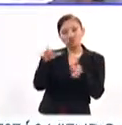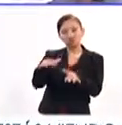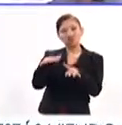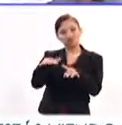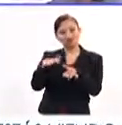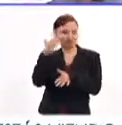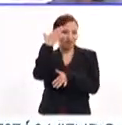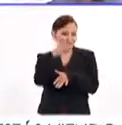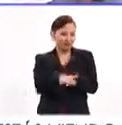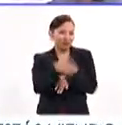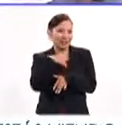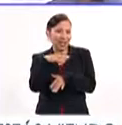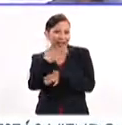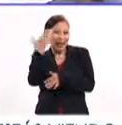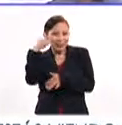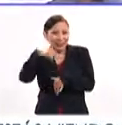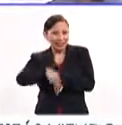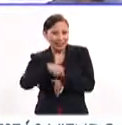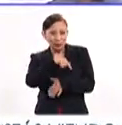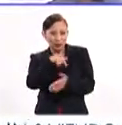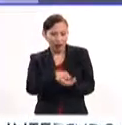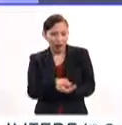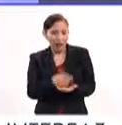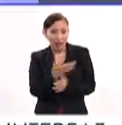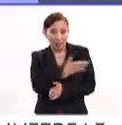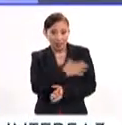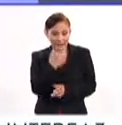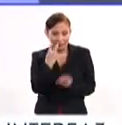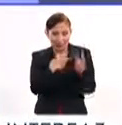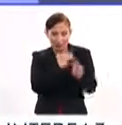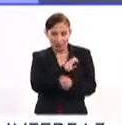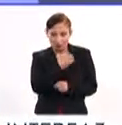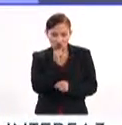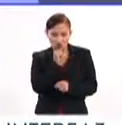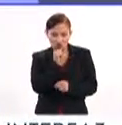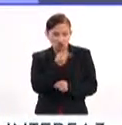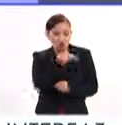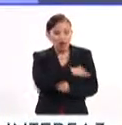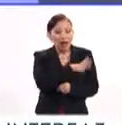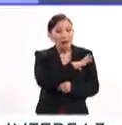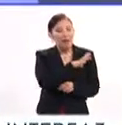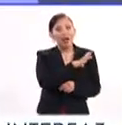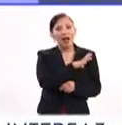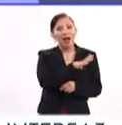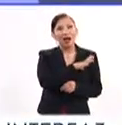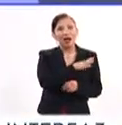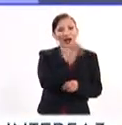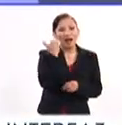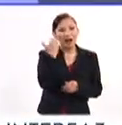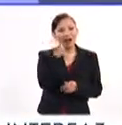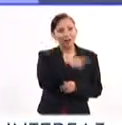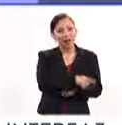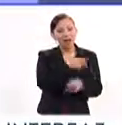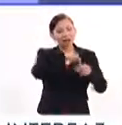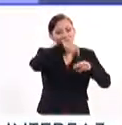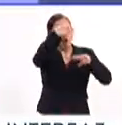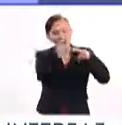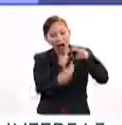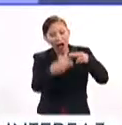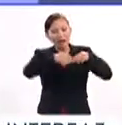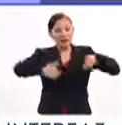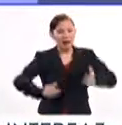espectacularidad que ya había acá en estas tierras antes de la llegada de los españoles, que había ya acróbatas,